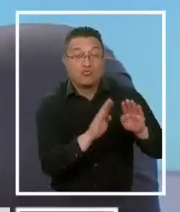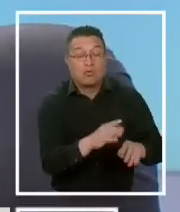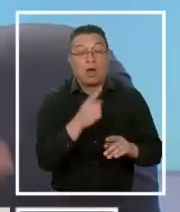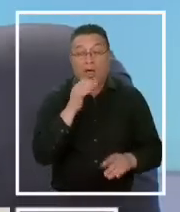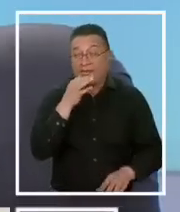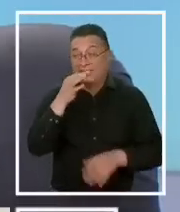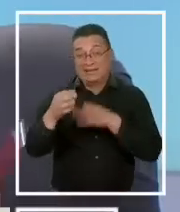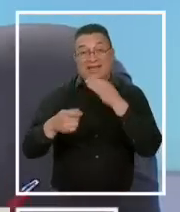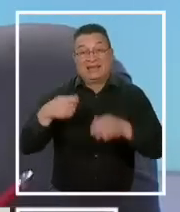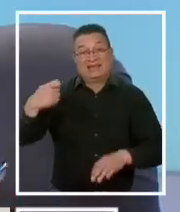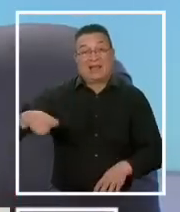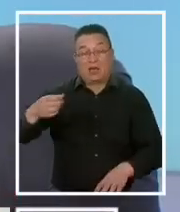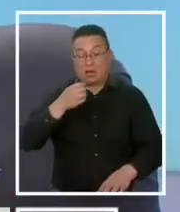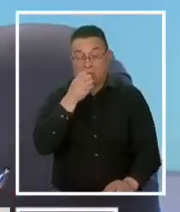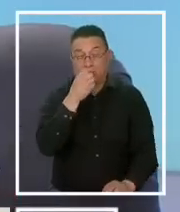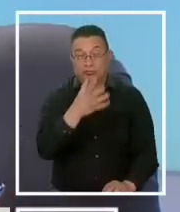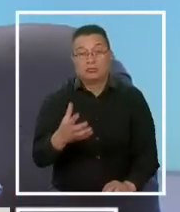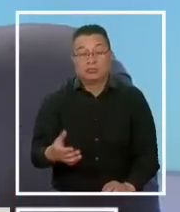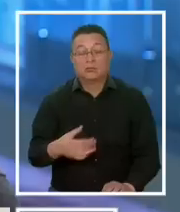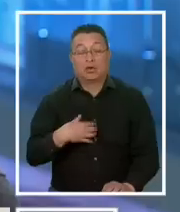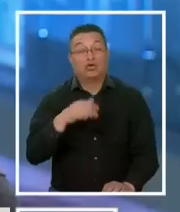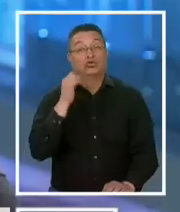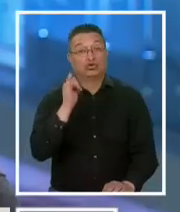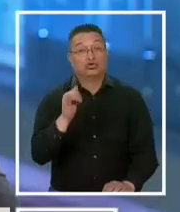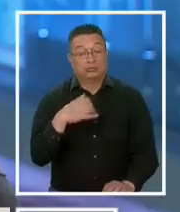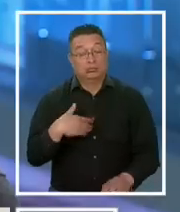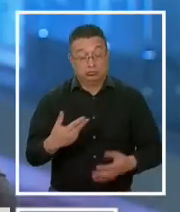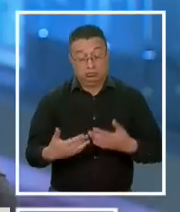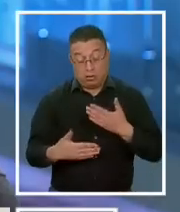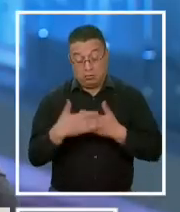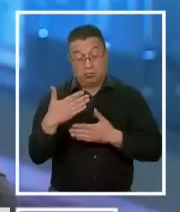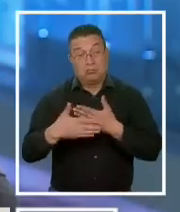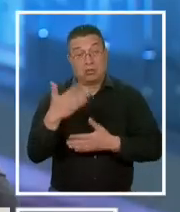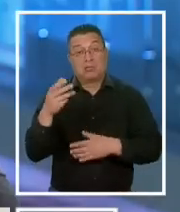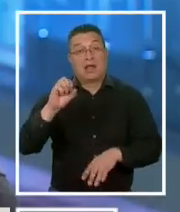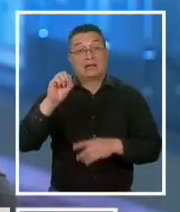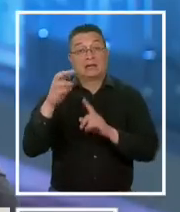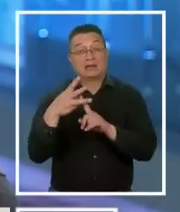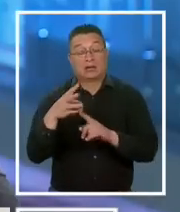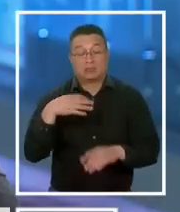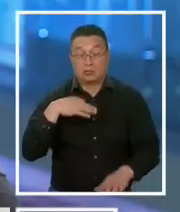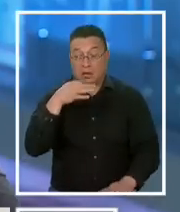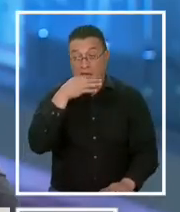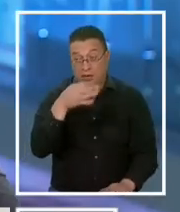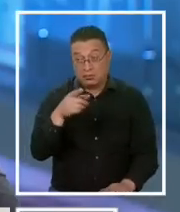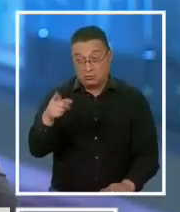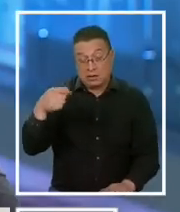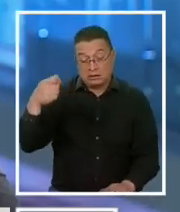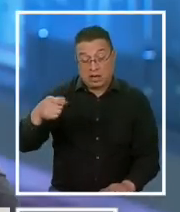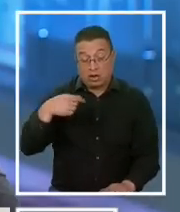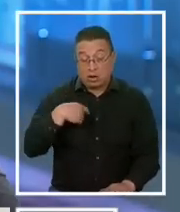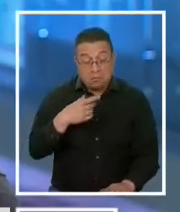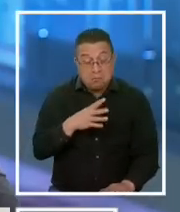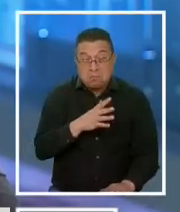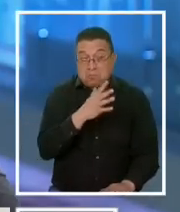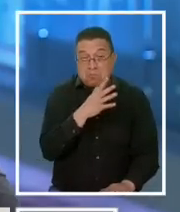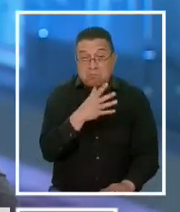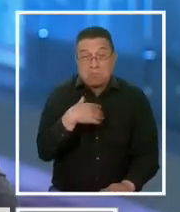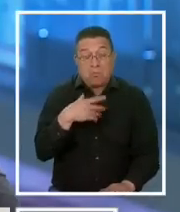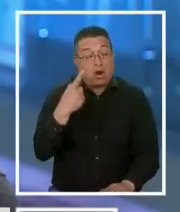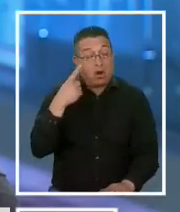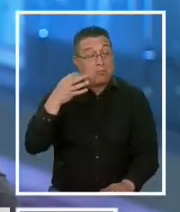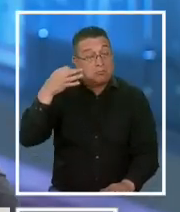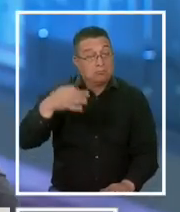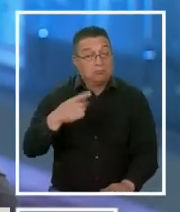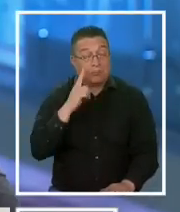lo dijeron senadores ahí en el minuto como le dije al diario la tercera no me consta lo que señaló uno de los senadores que intervino que hayan